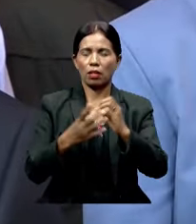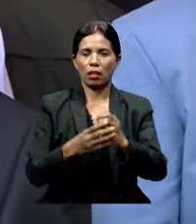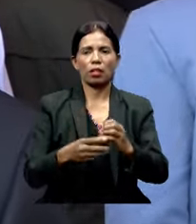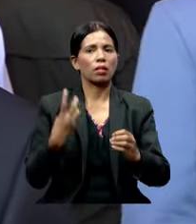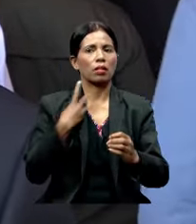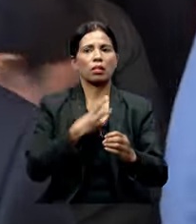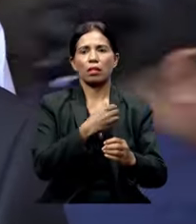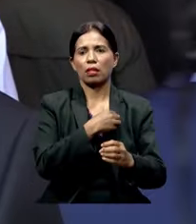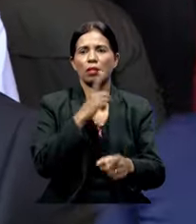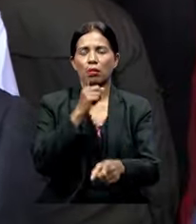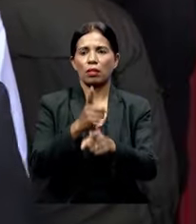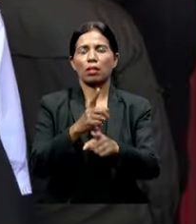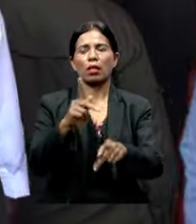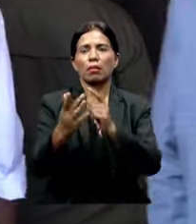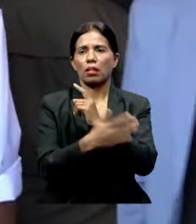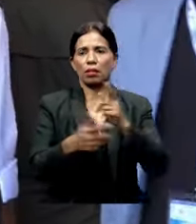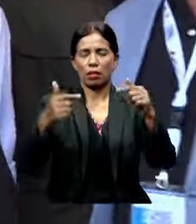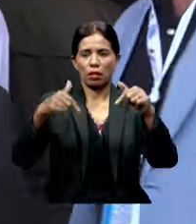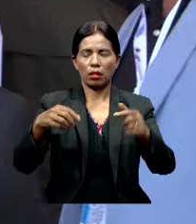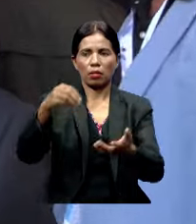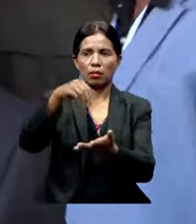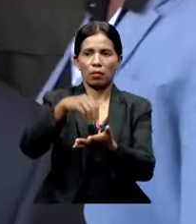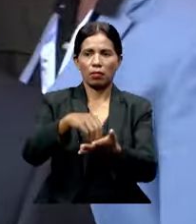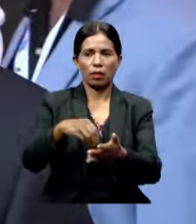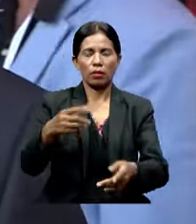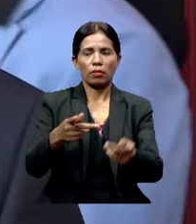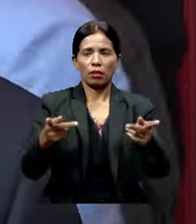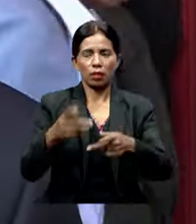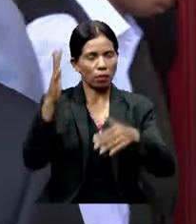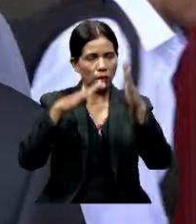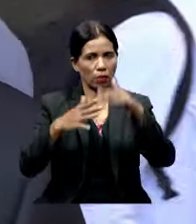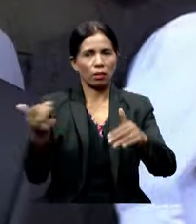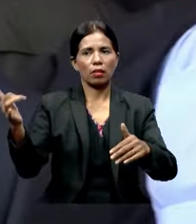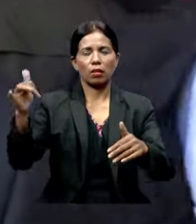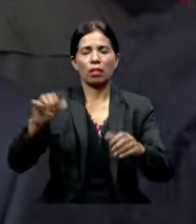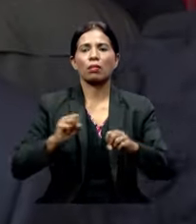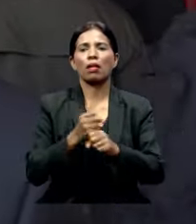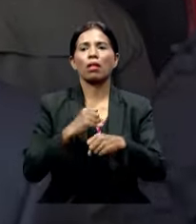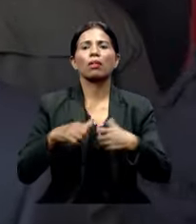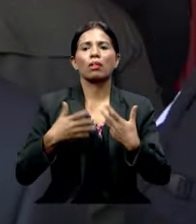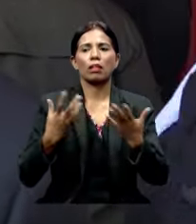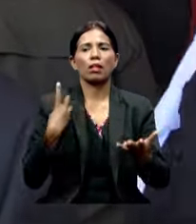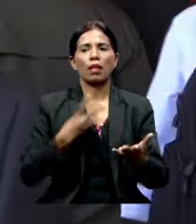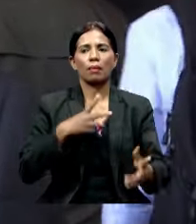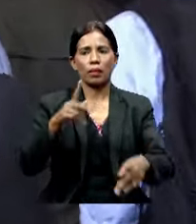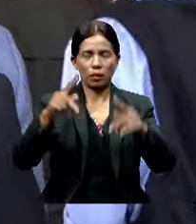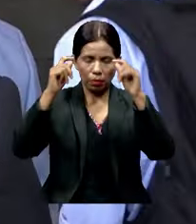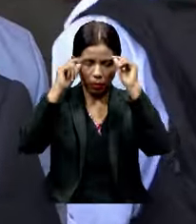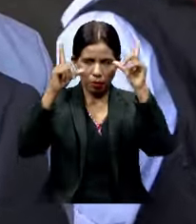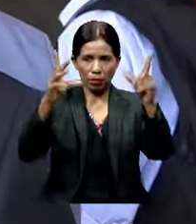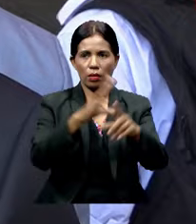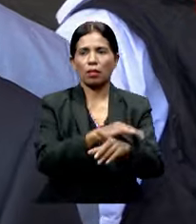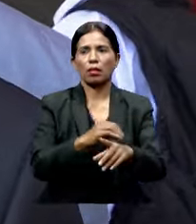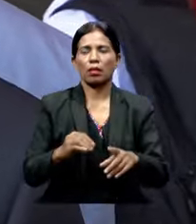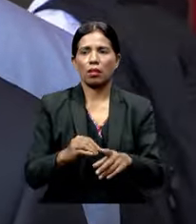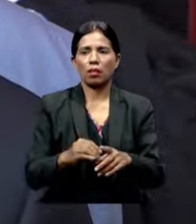es el que entonces, es más extranjero con el malo invés, con el RAI problema, entonces es el que lo insa. A mi Timor Leste y del sector privado nacional, con